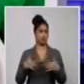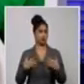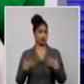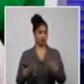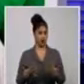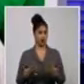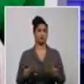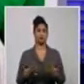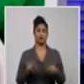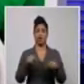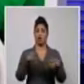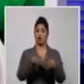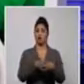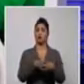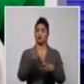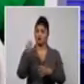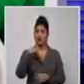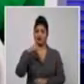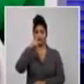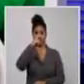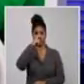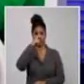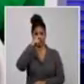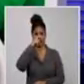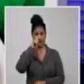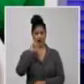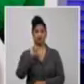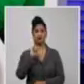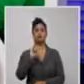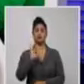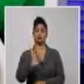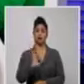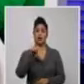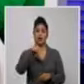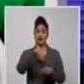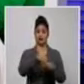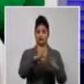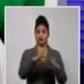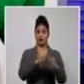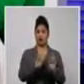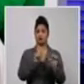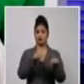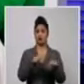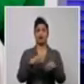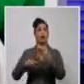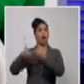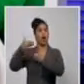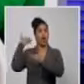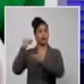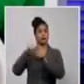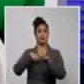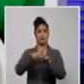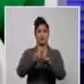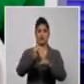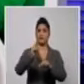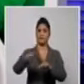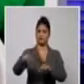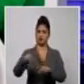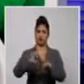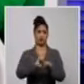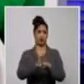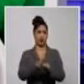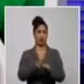o donde ha detectado otros casos positivos, que tenía un grupo de comorbilidades como